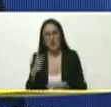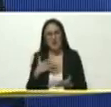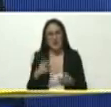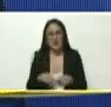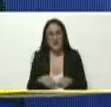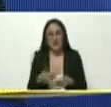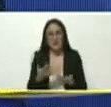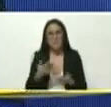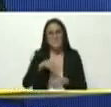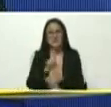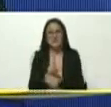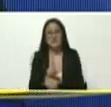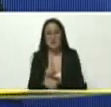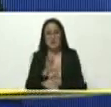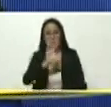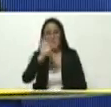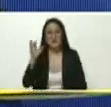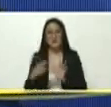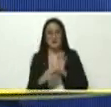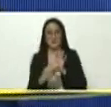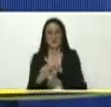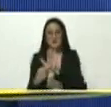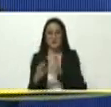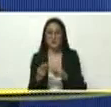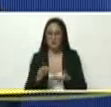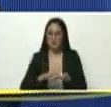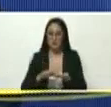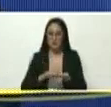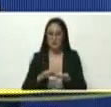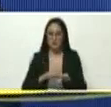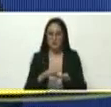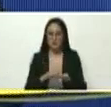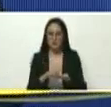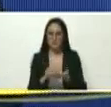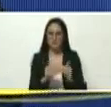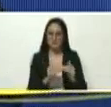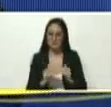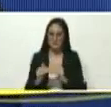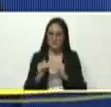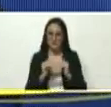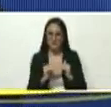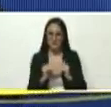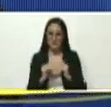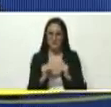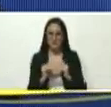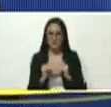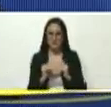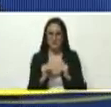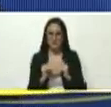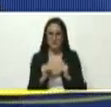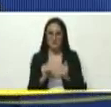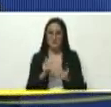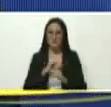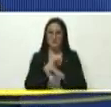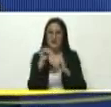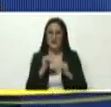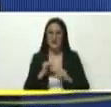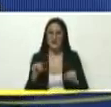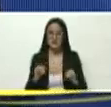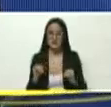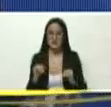a los principales países que representamos la solución para la estabilidad y la felicidad de